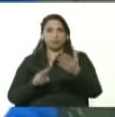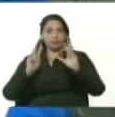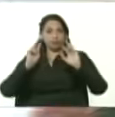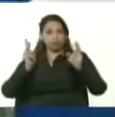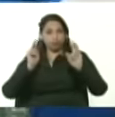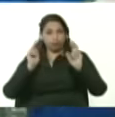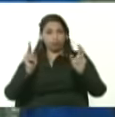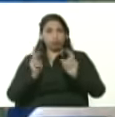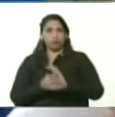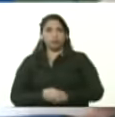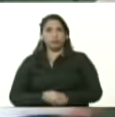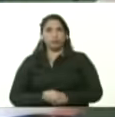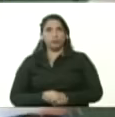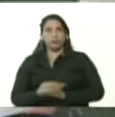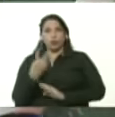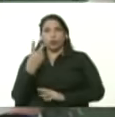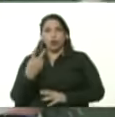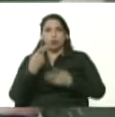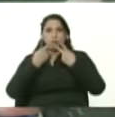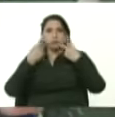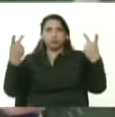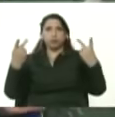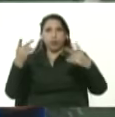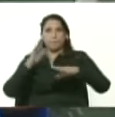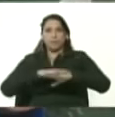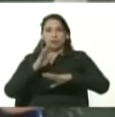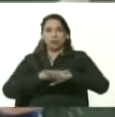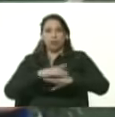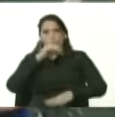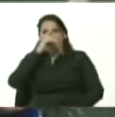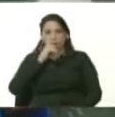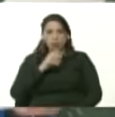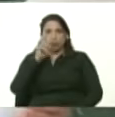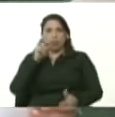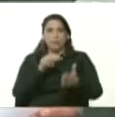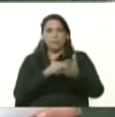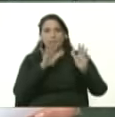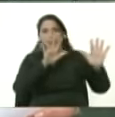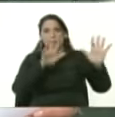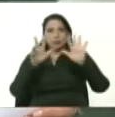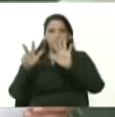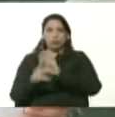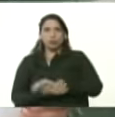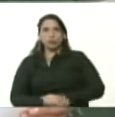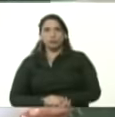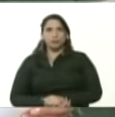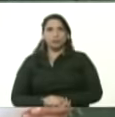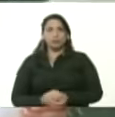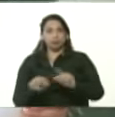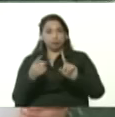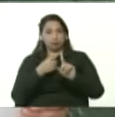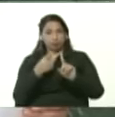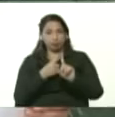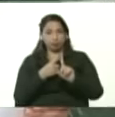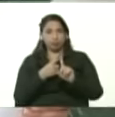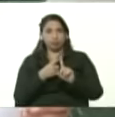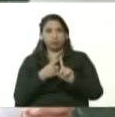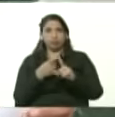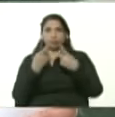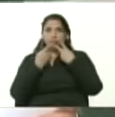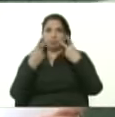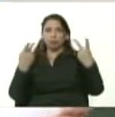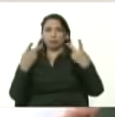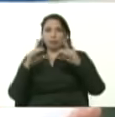textualmente dos declaraciones ocurridas en el año 2018. La primera de ellas declaración